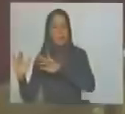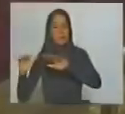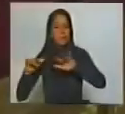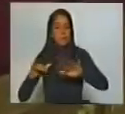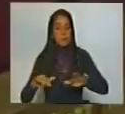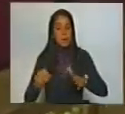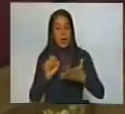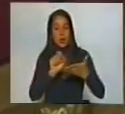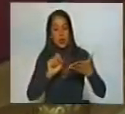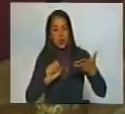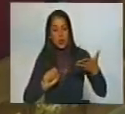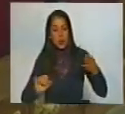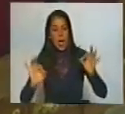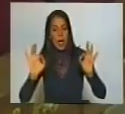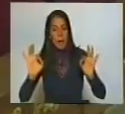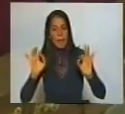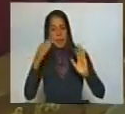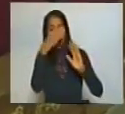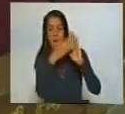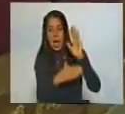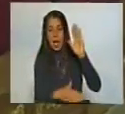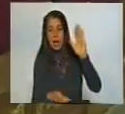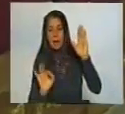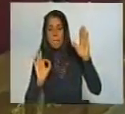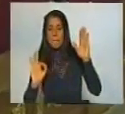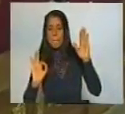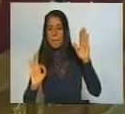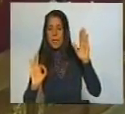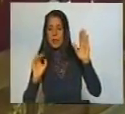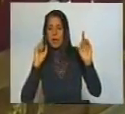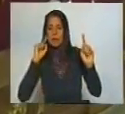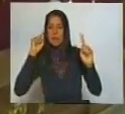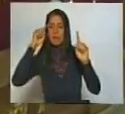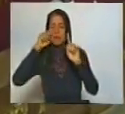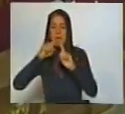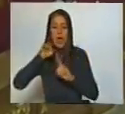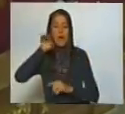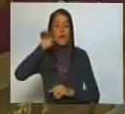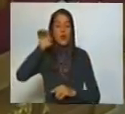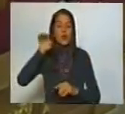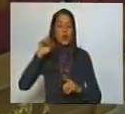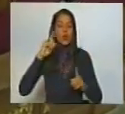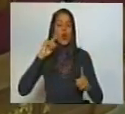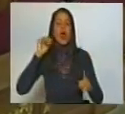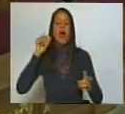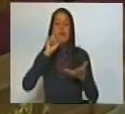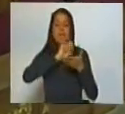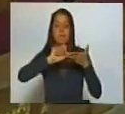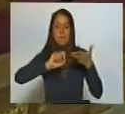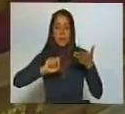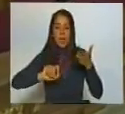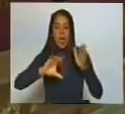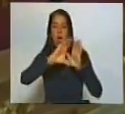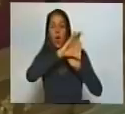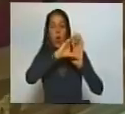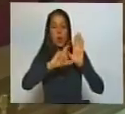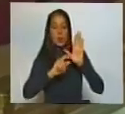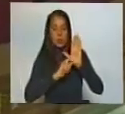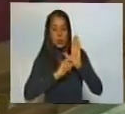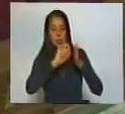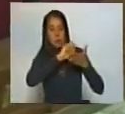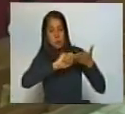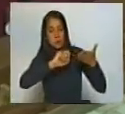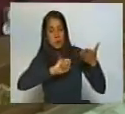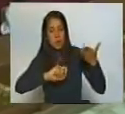patria. Nada más y nada menos que mirar el futuro, traerlo al presente y plasmarlo en la Constitución. Una